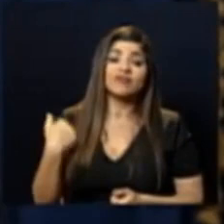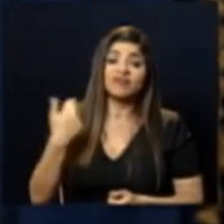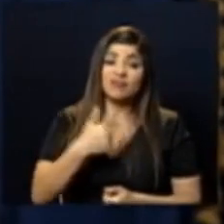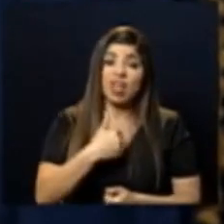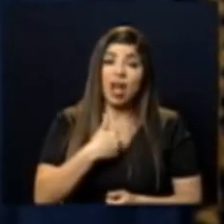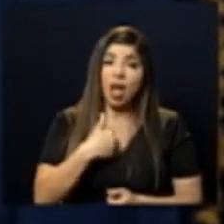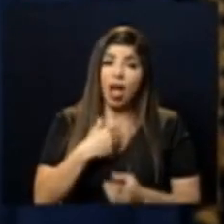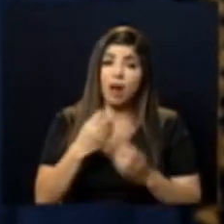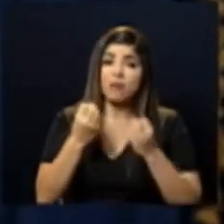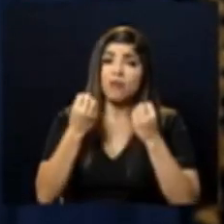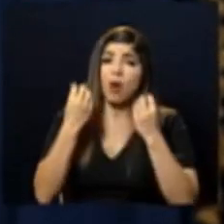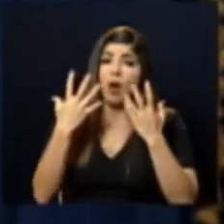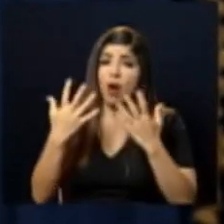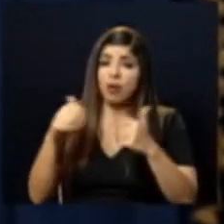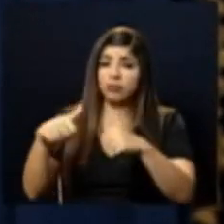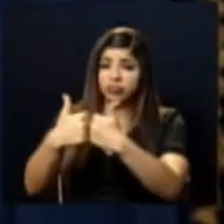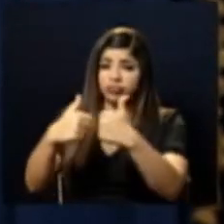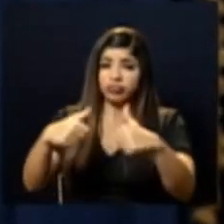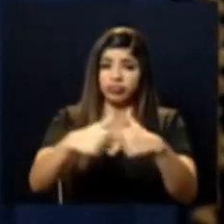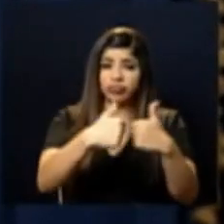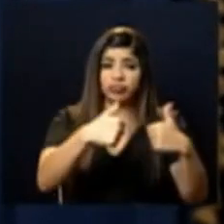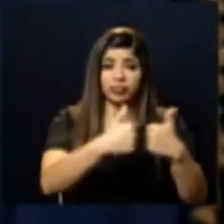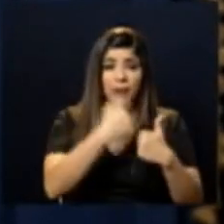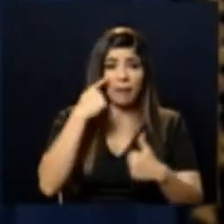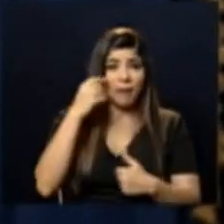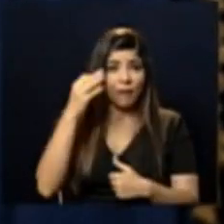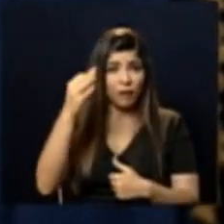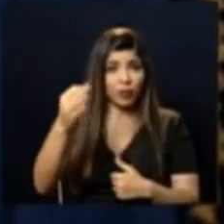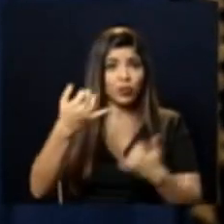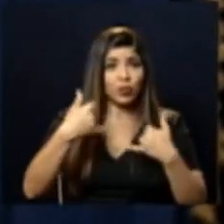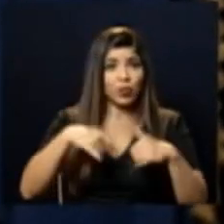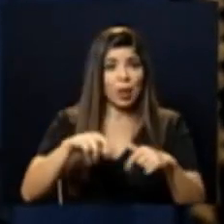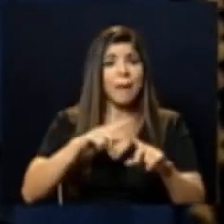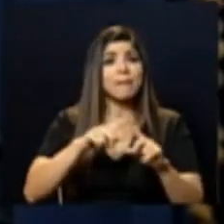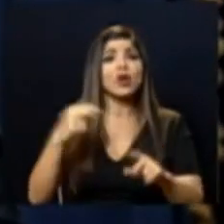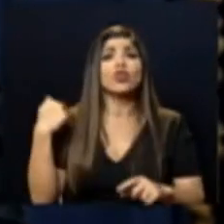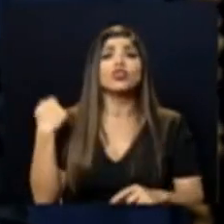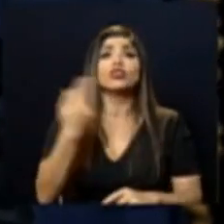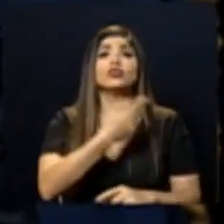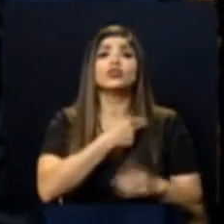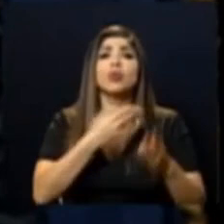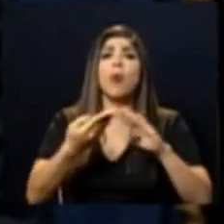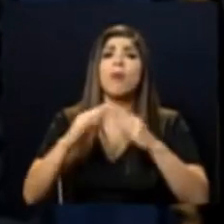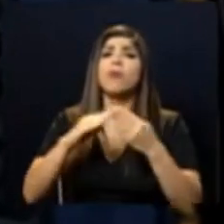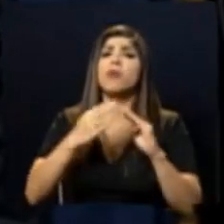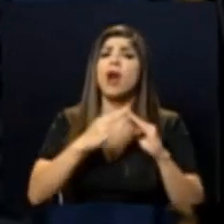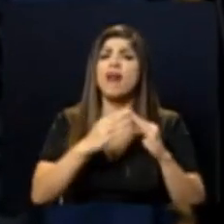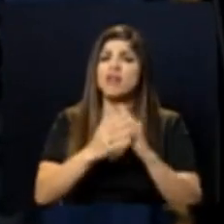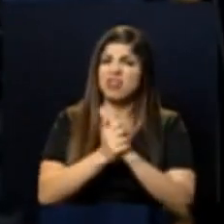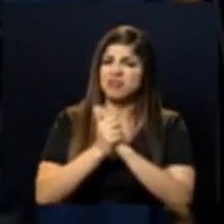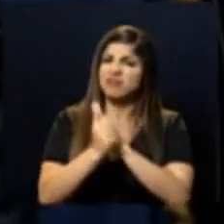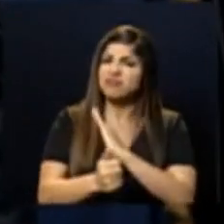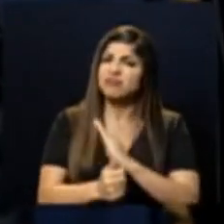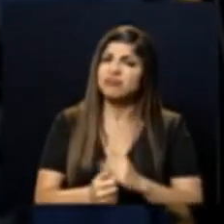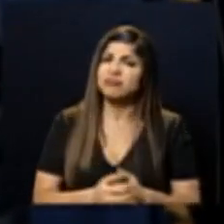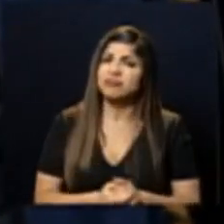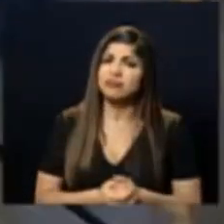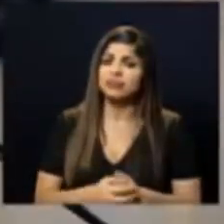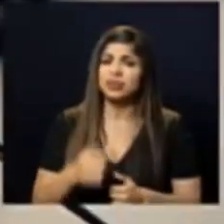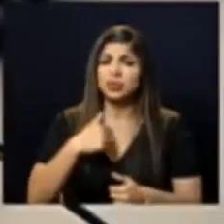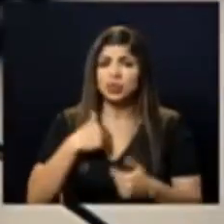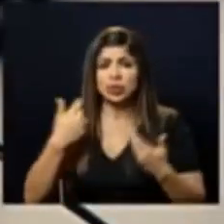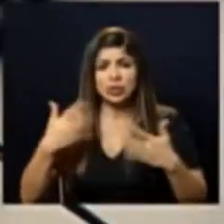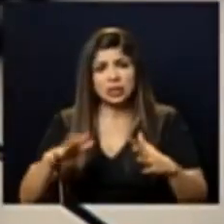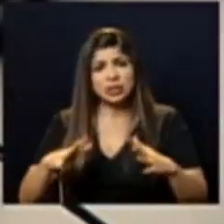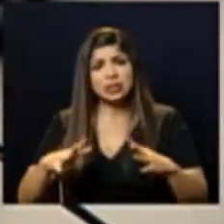tenemos muchos desafíos por delante, pero somos un pueblo capaz. He